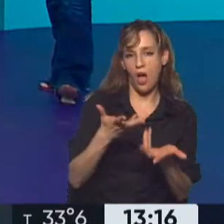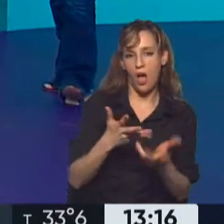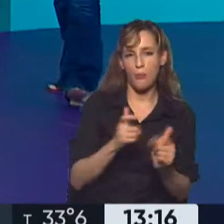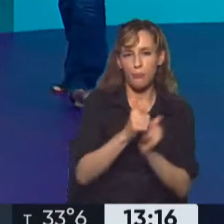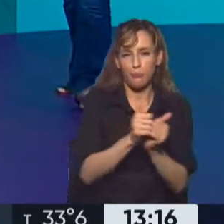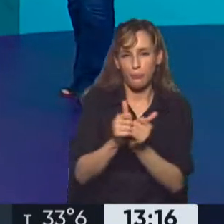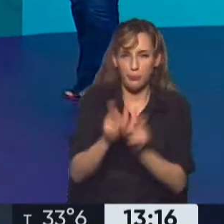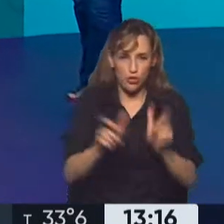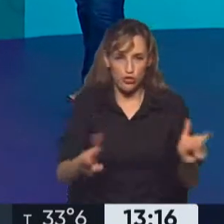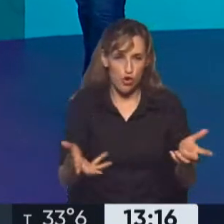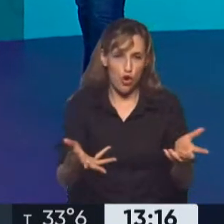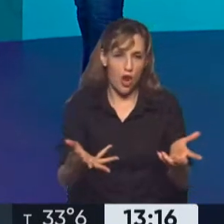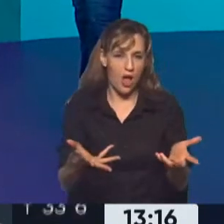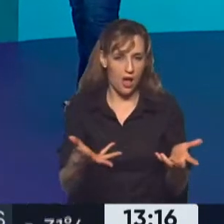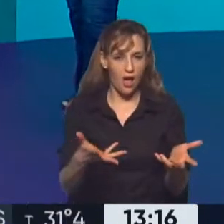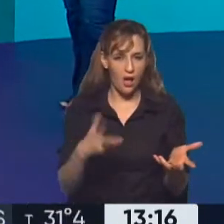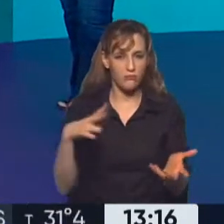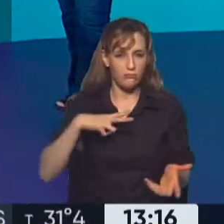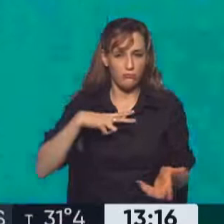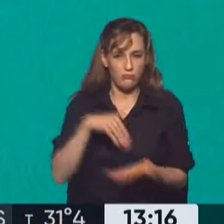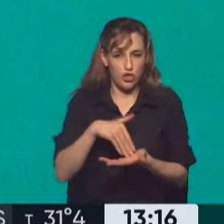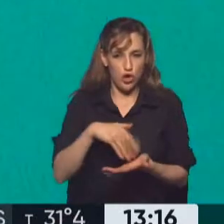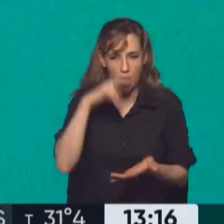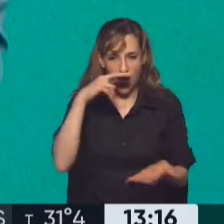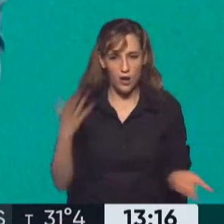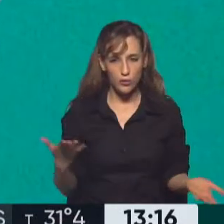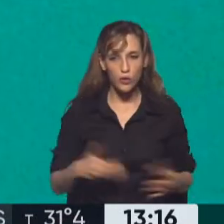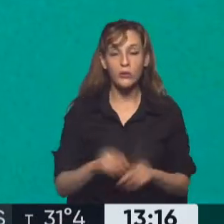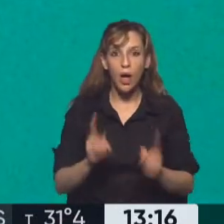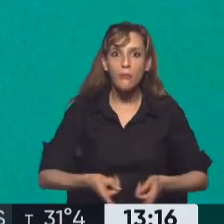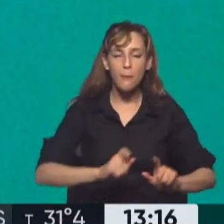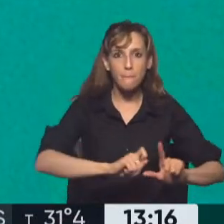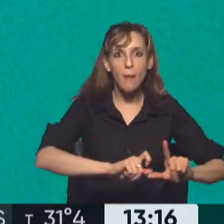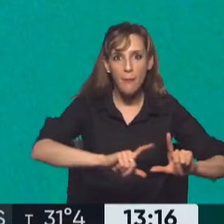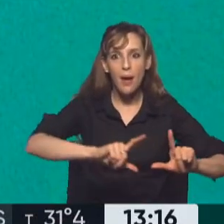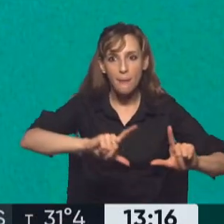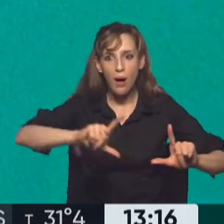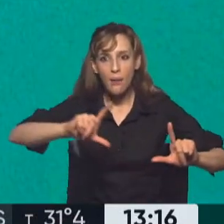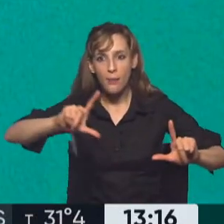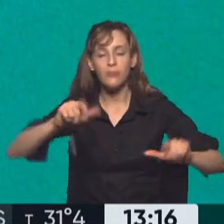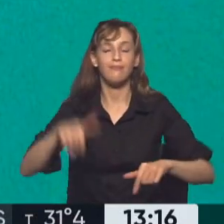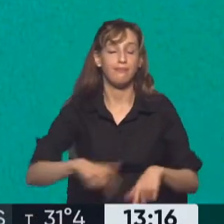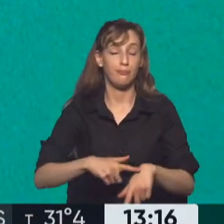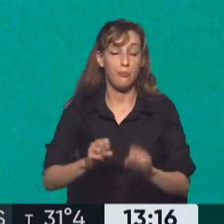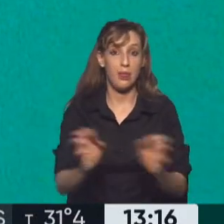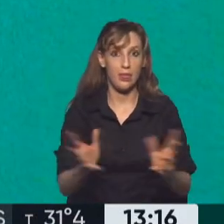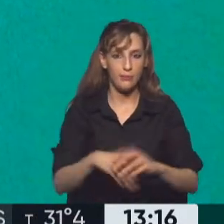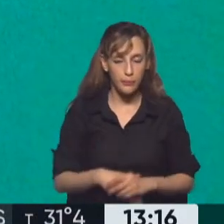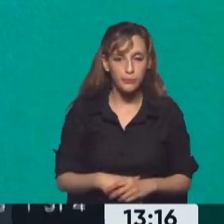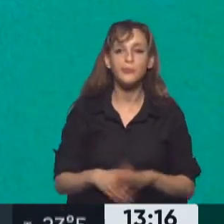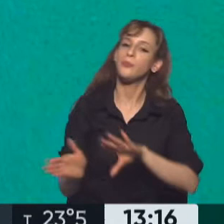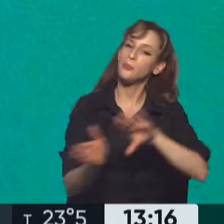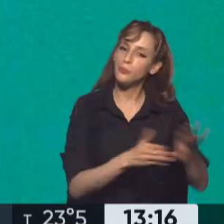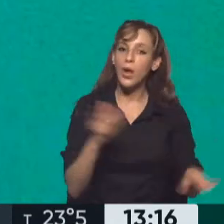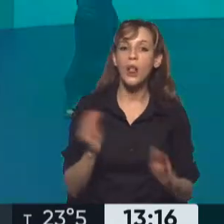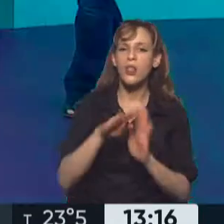estamos refiriendo al 10% más rico, también no para de crecer, una situación que claramente empeoró en pandemia. Creo que tenemos un